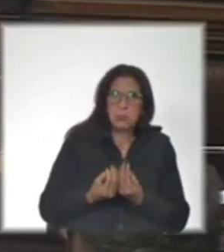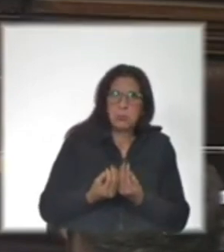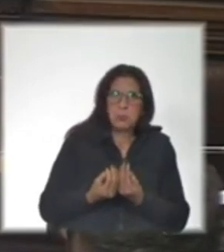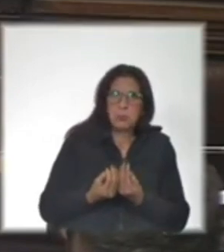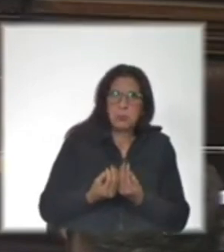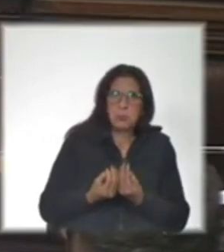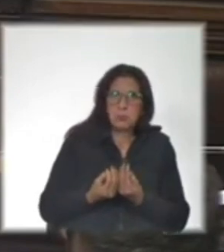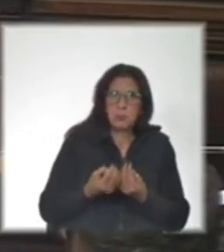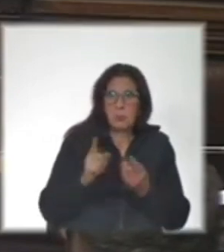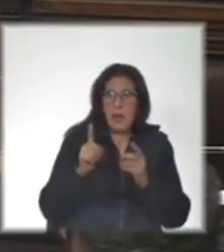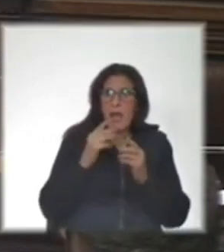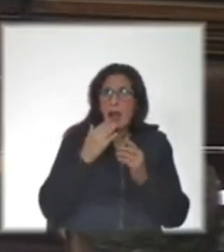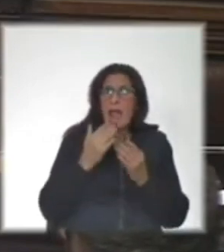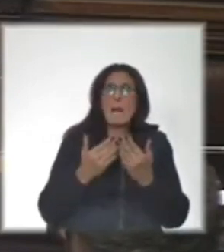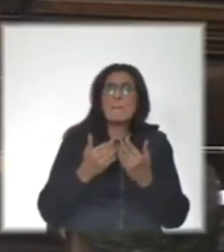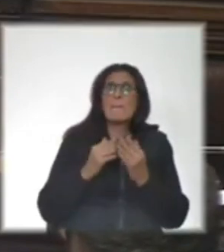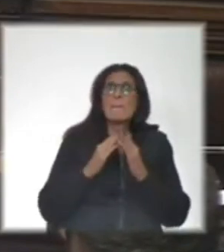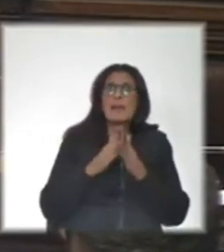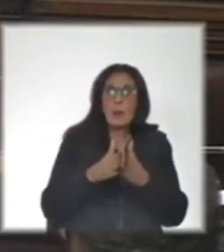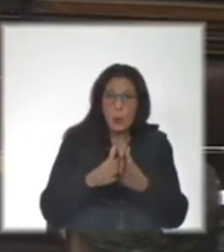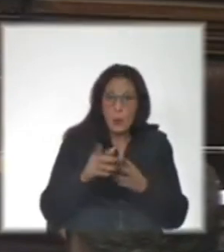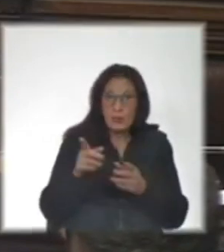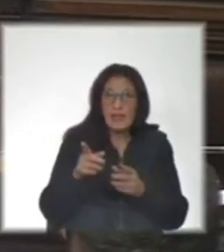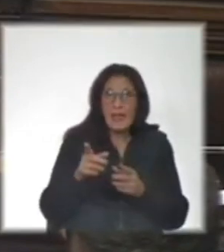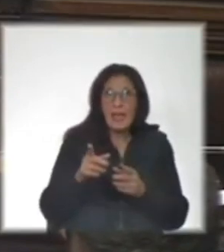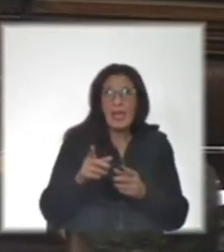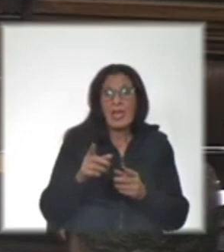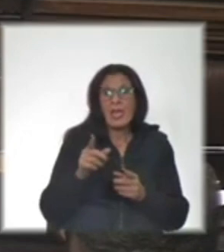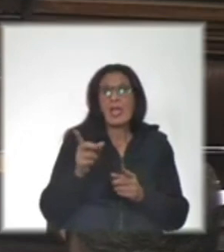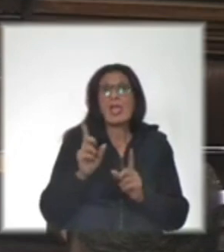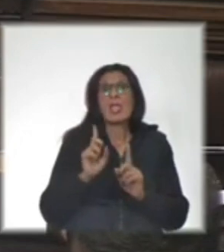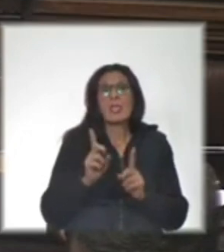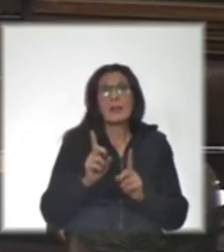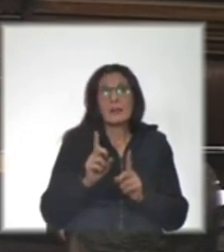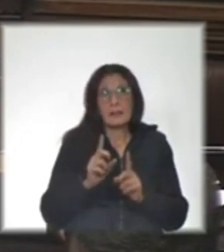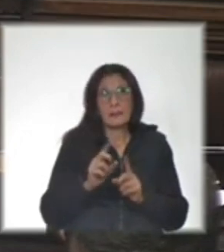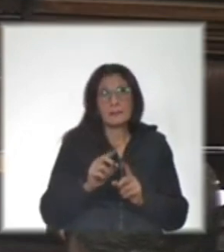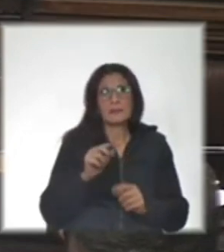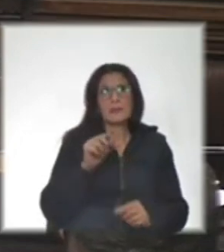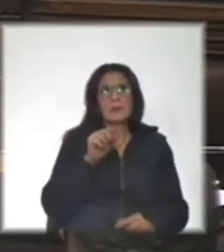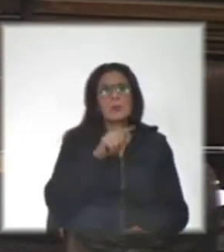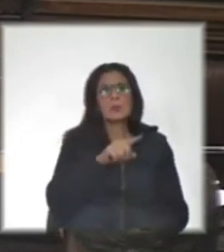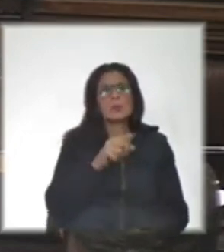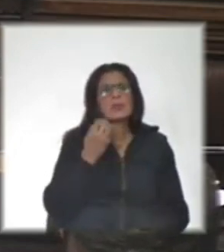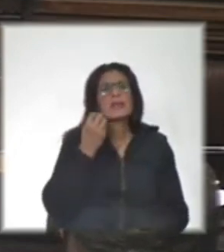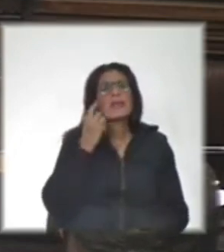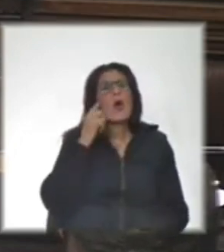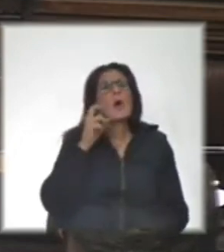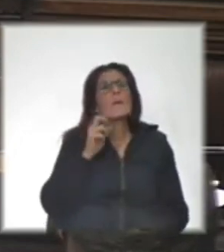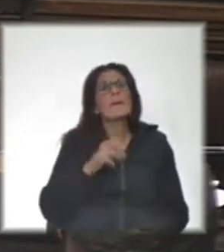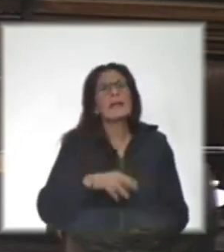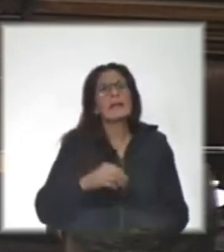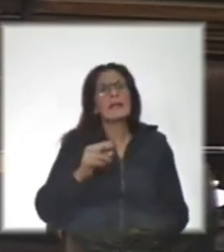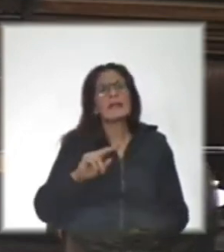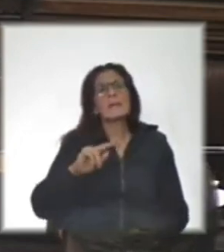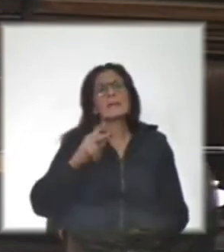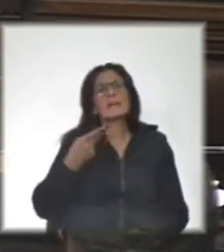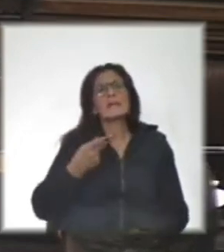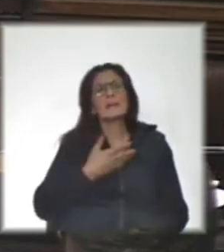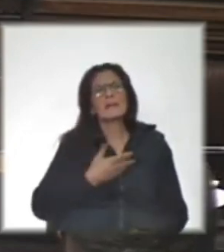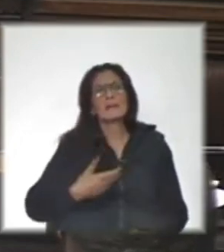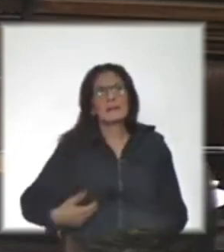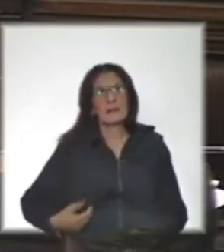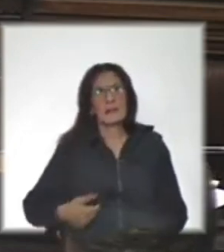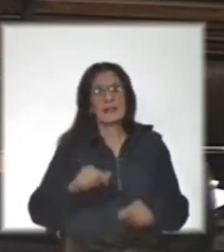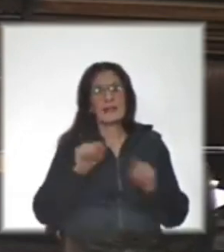La pregunta debería ser, le dije: diputado, ¿usted qué opina que el vicepresidente del INAU esté en contra del aborto y